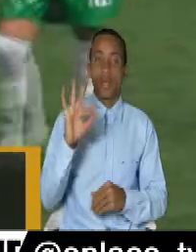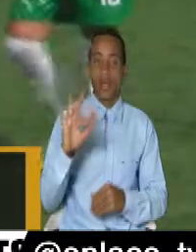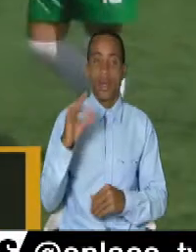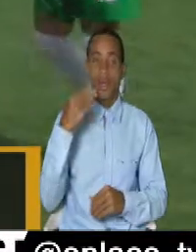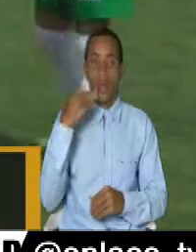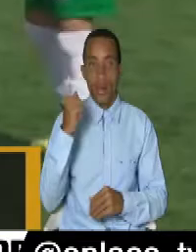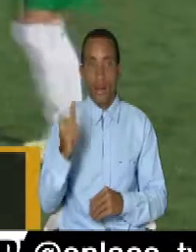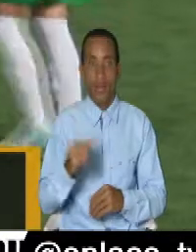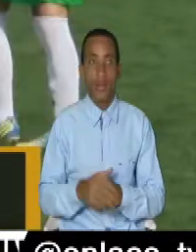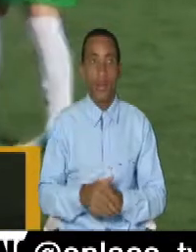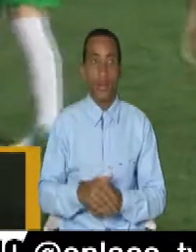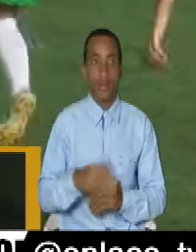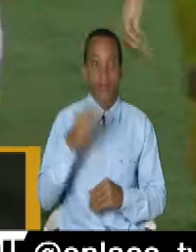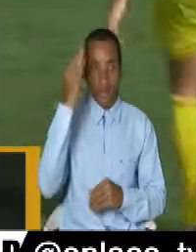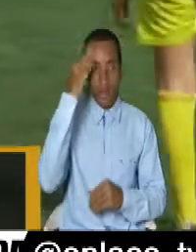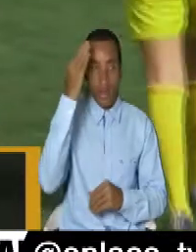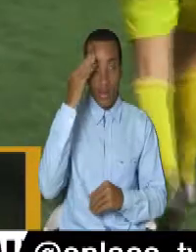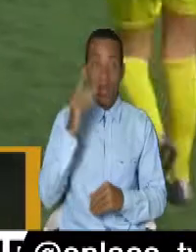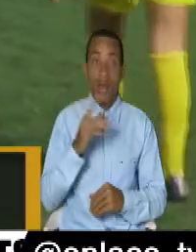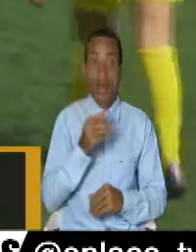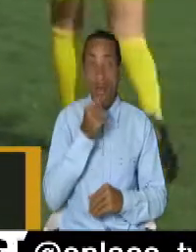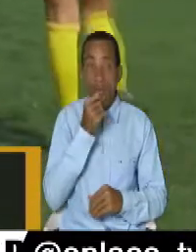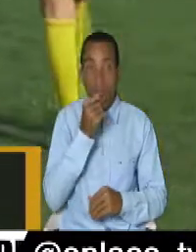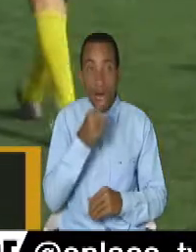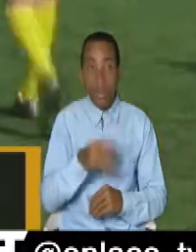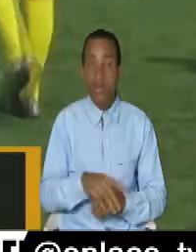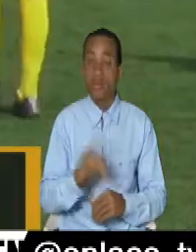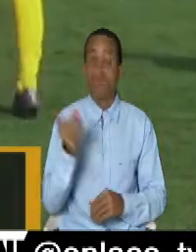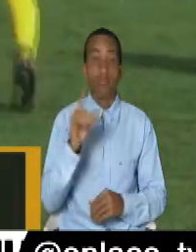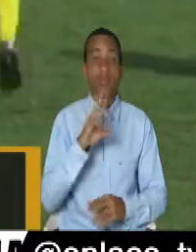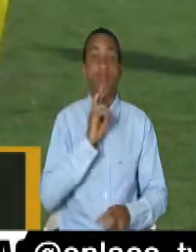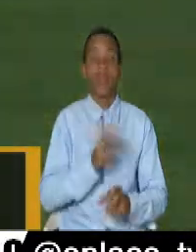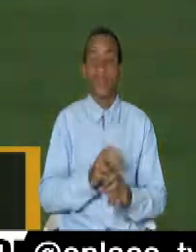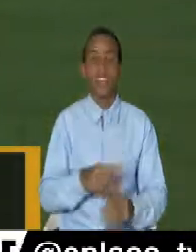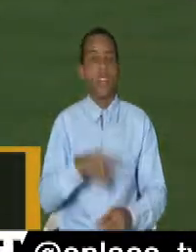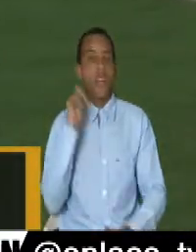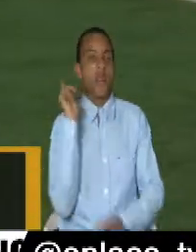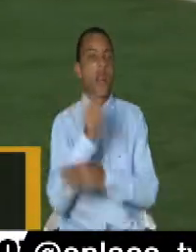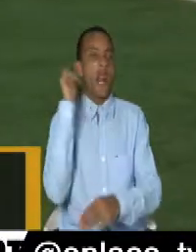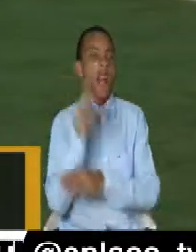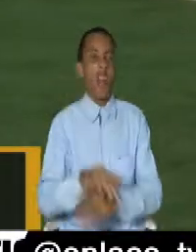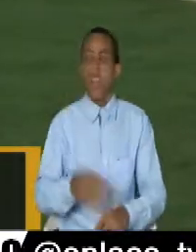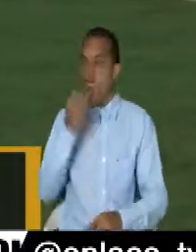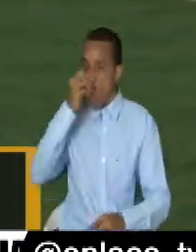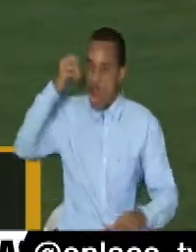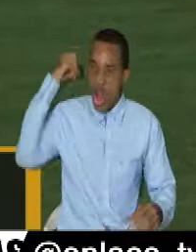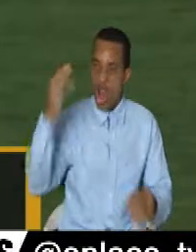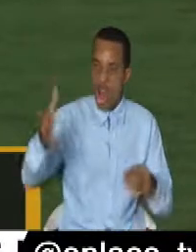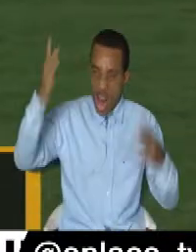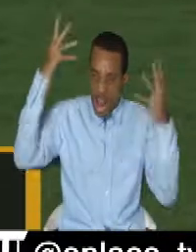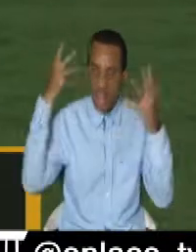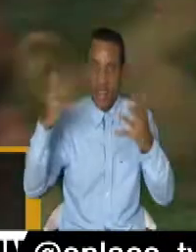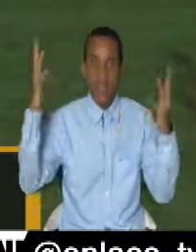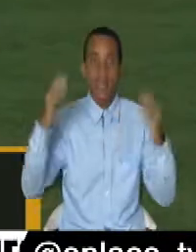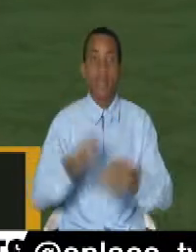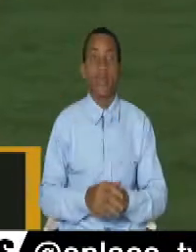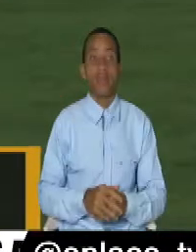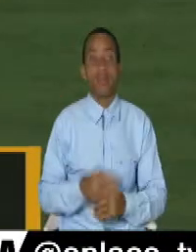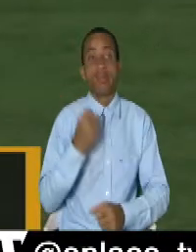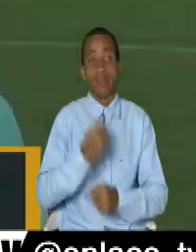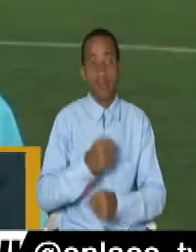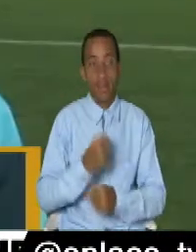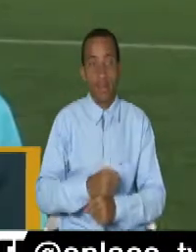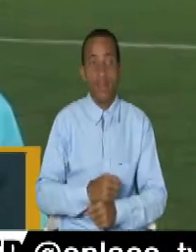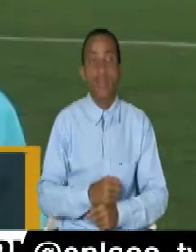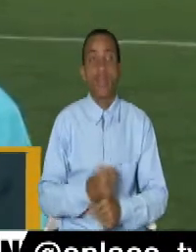de tres muchachas. Saben que no es fácil porque tienen que enfrentar insultos y críticas, pero han trabajado fuertemente para ejercerlo con responsabilidad y